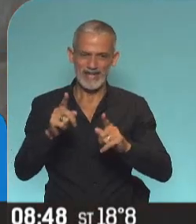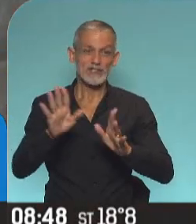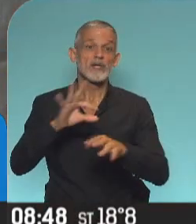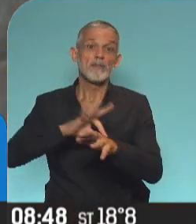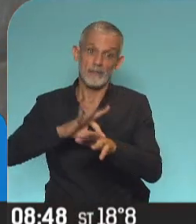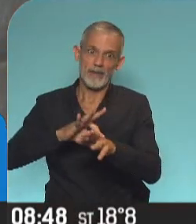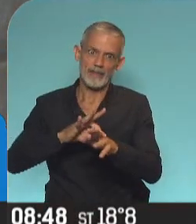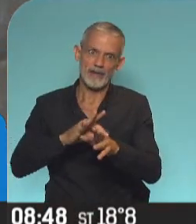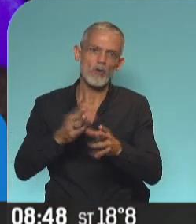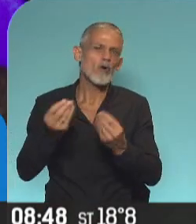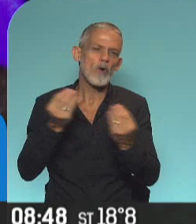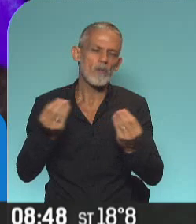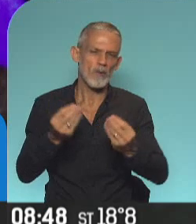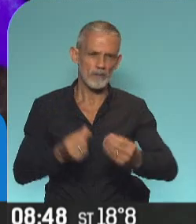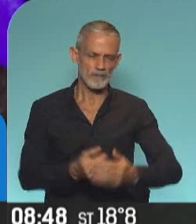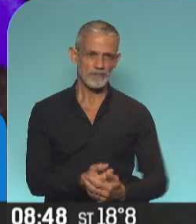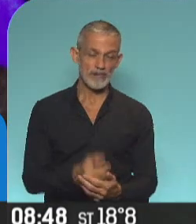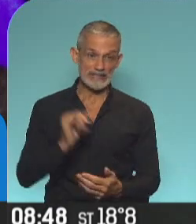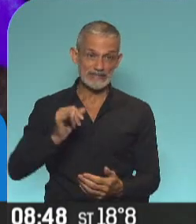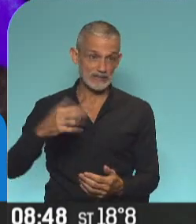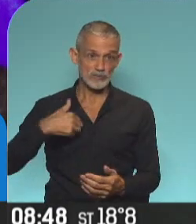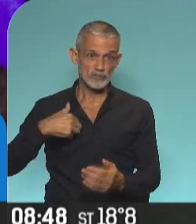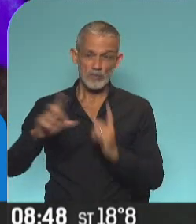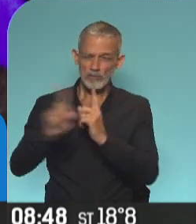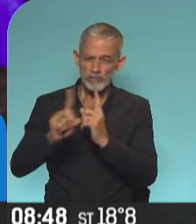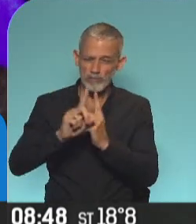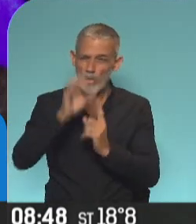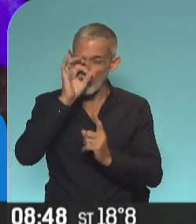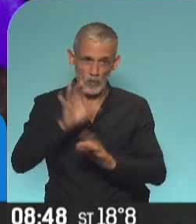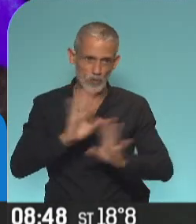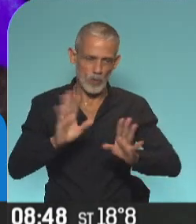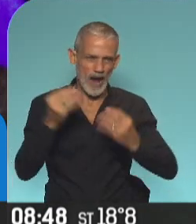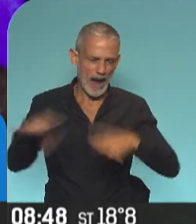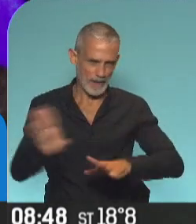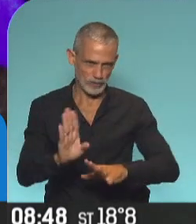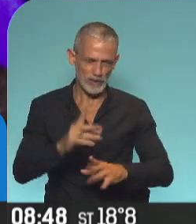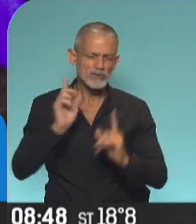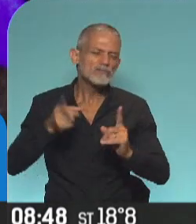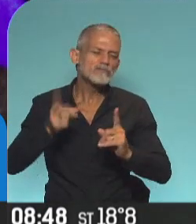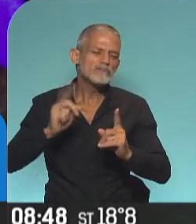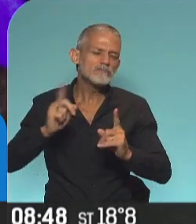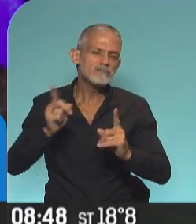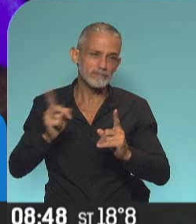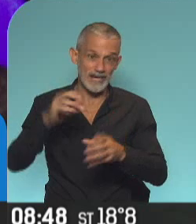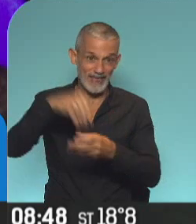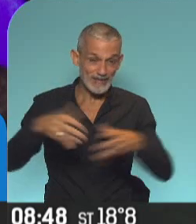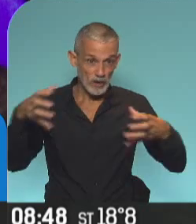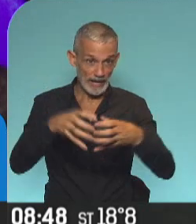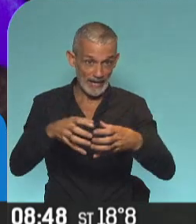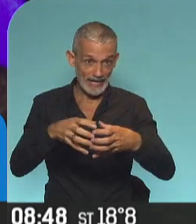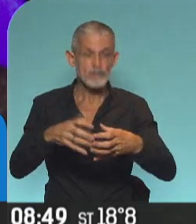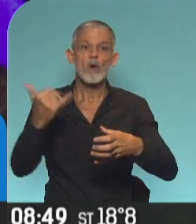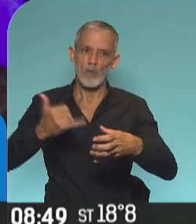médico como en su caso si yo no dije a tener ningún día o sea que pero dentro dentro del equipo obviamente